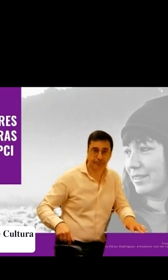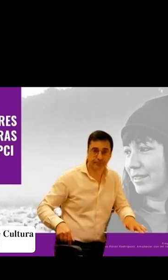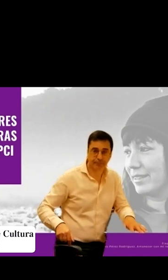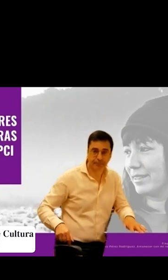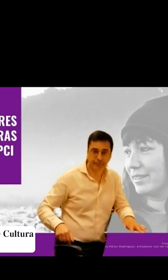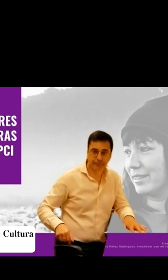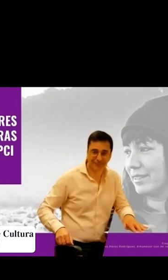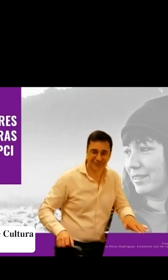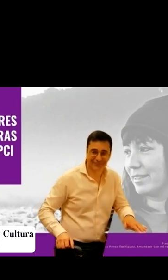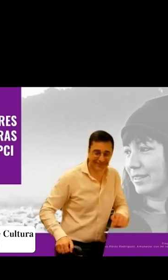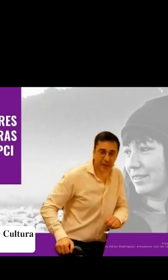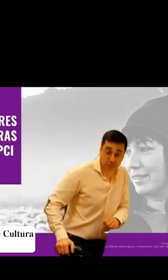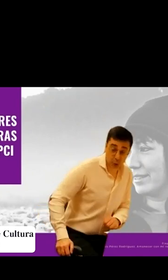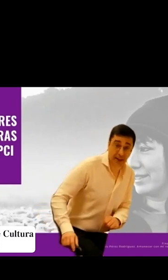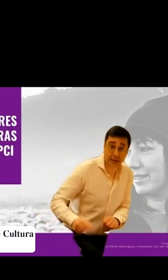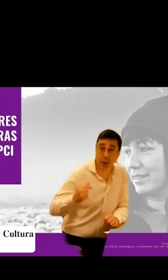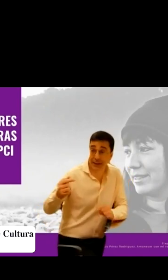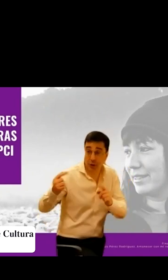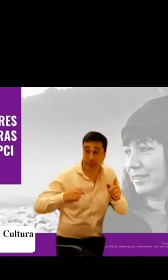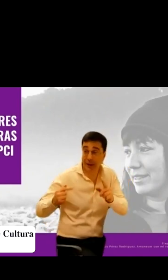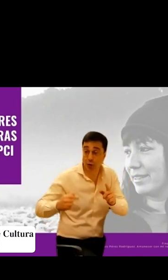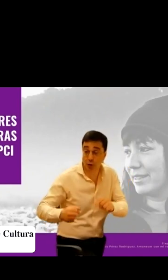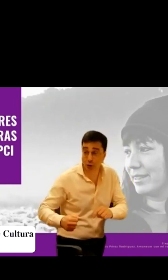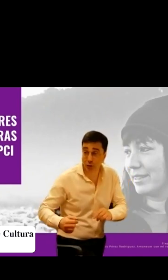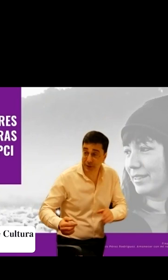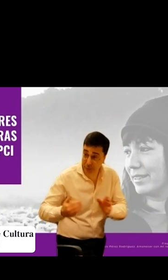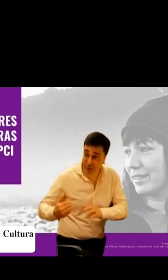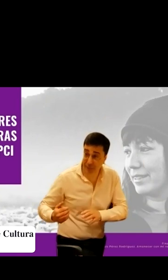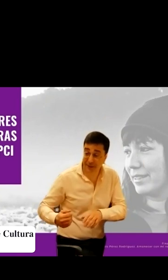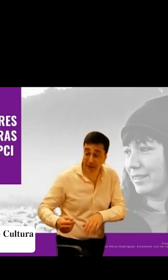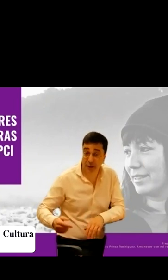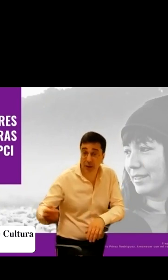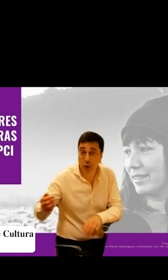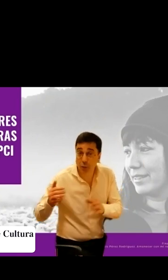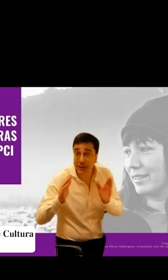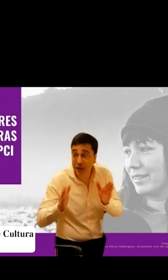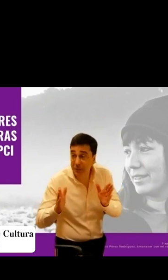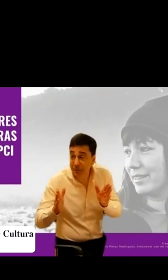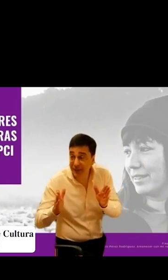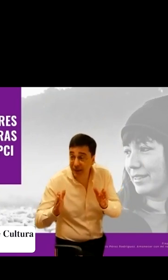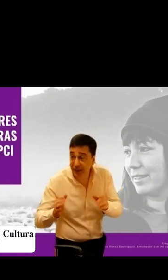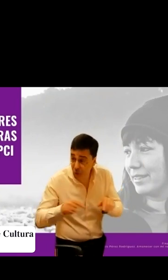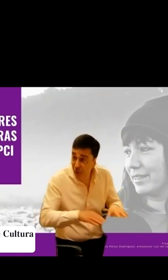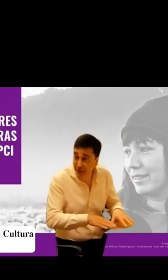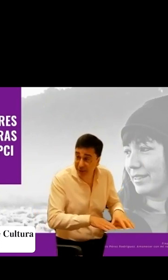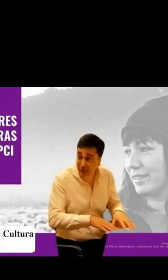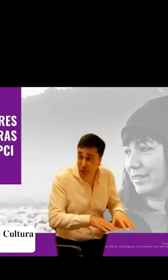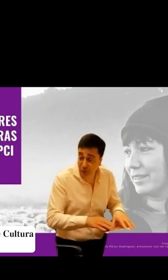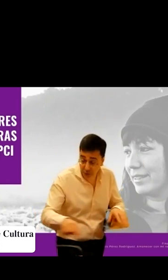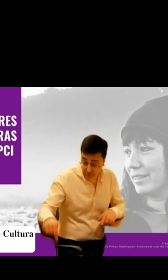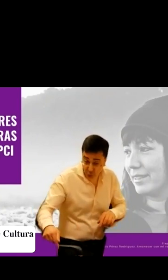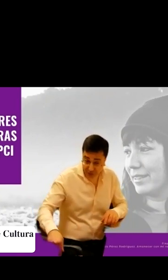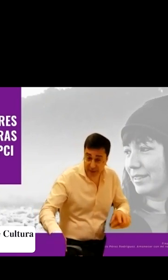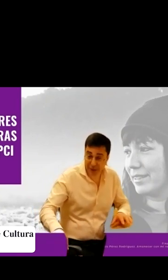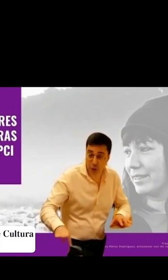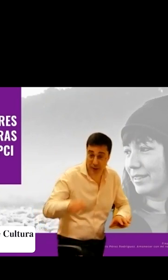jornadas hablan, ejemplifican algunos de estas manifestaciones representativas, la mayoría de ellas